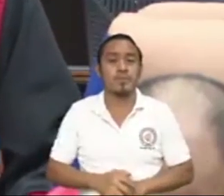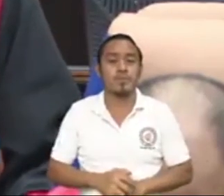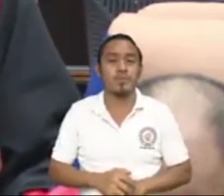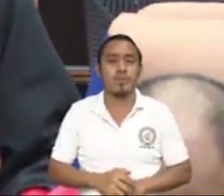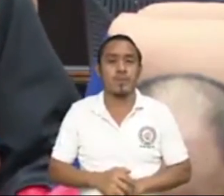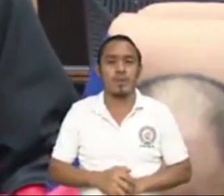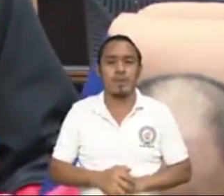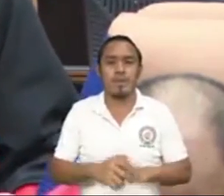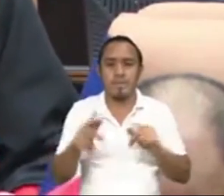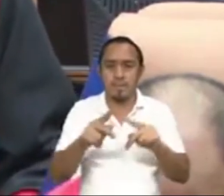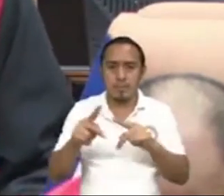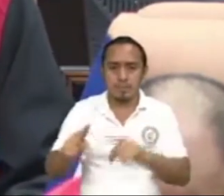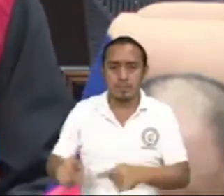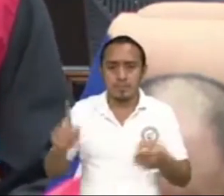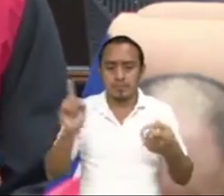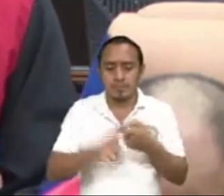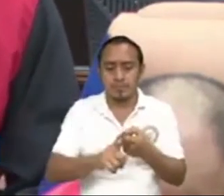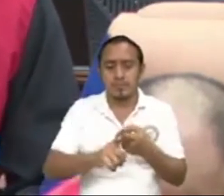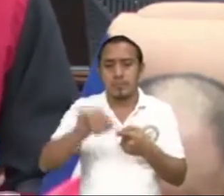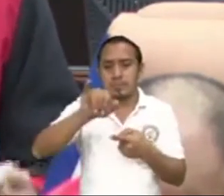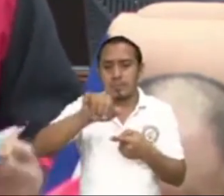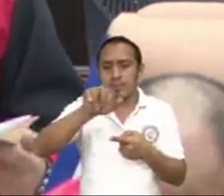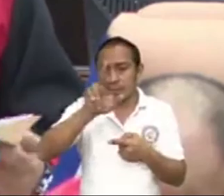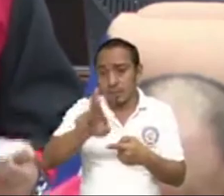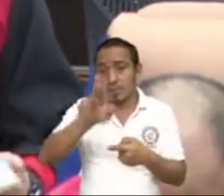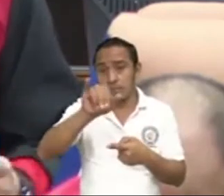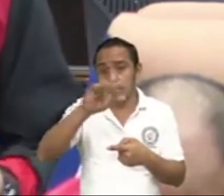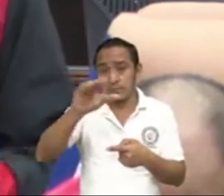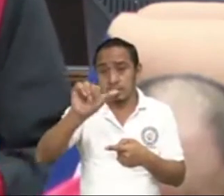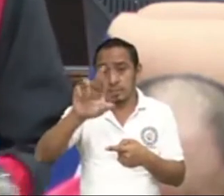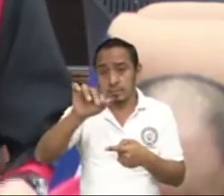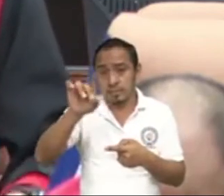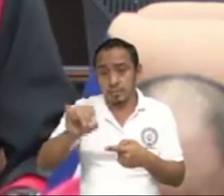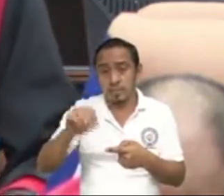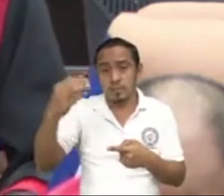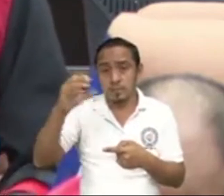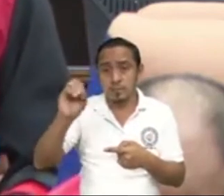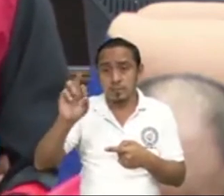los compañeros Ricardo Coronel Caos,